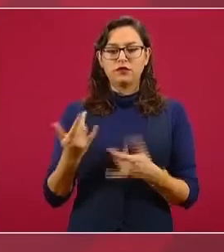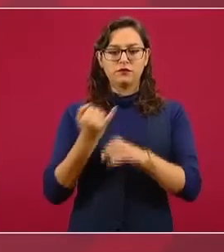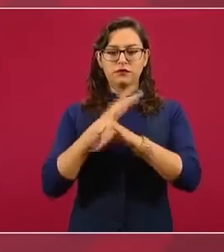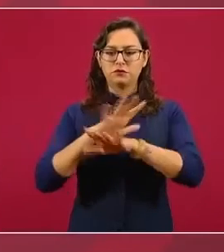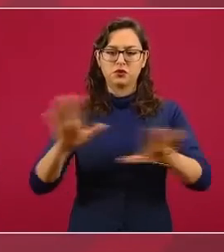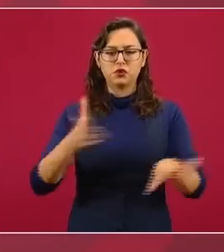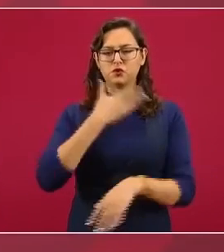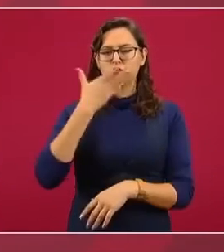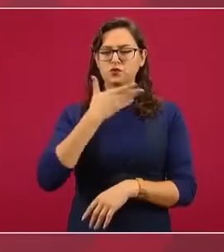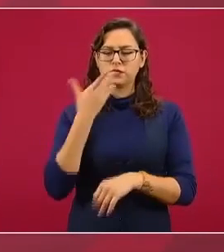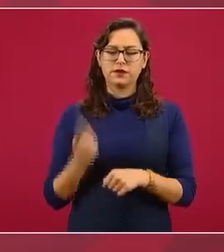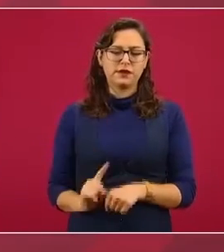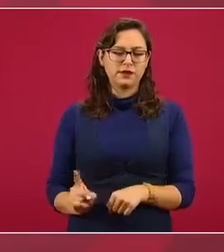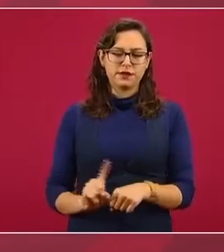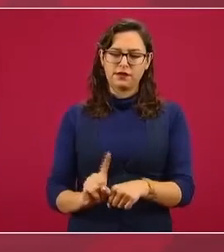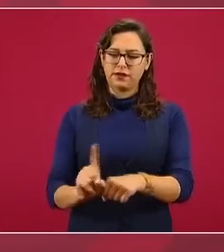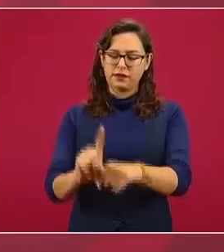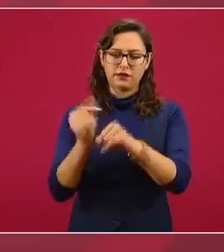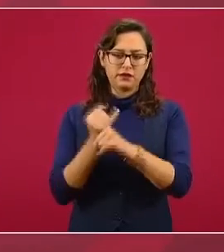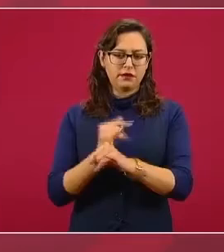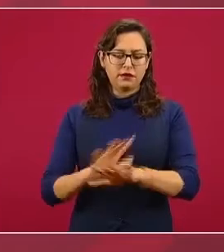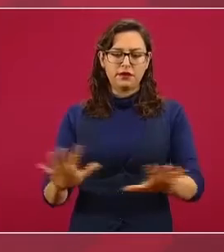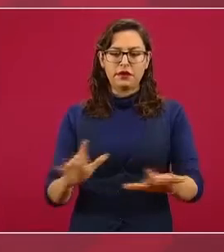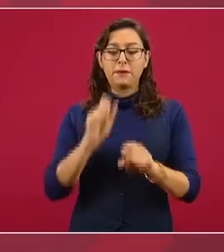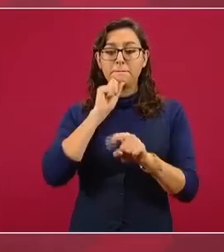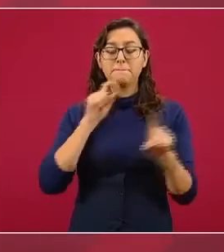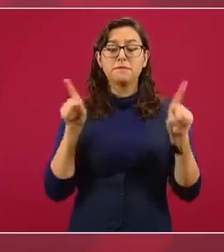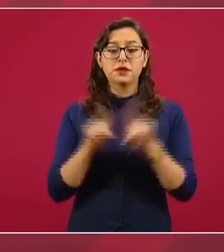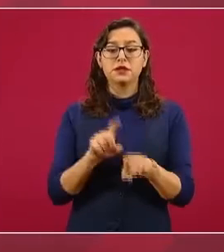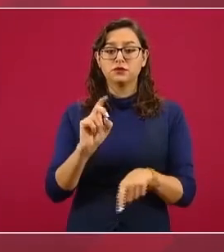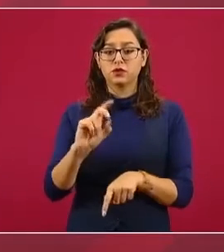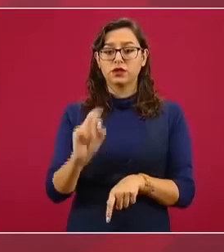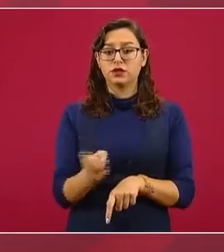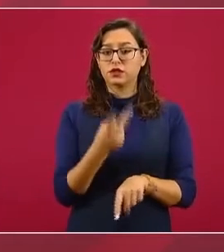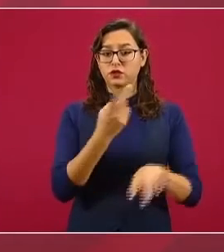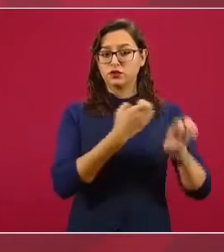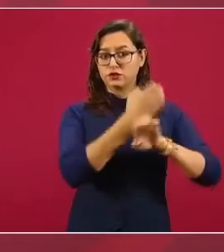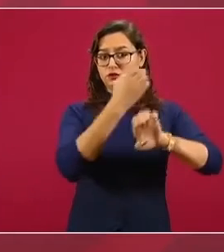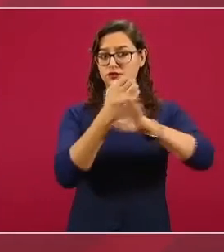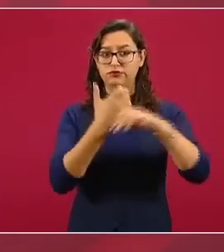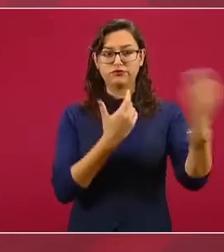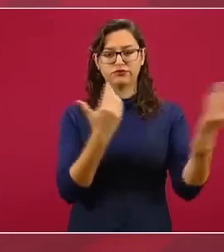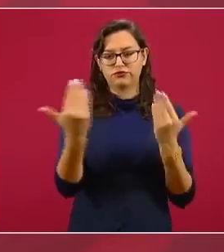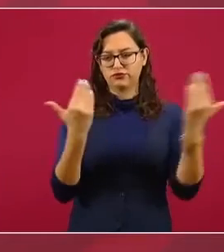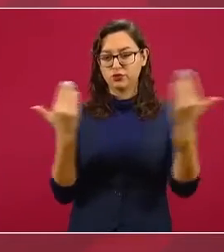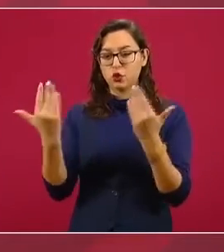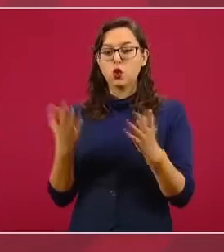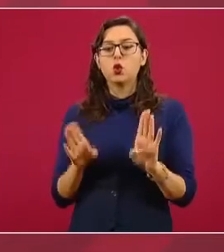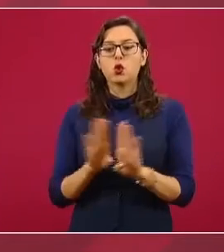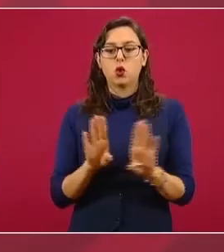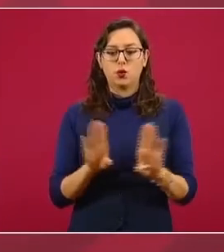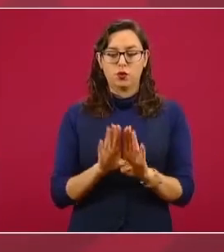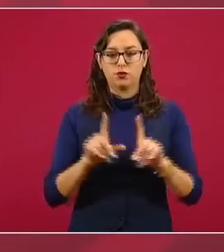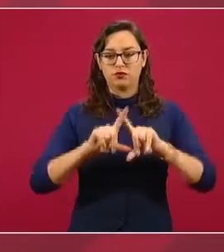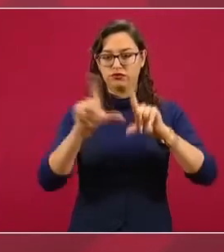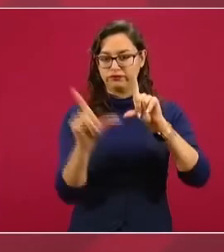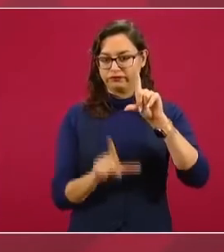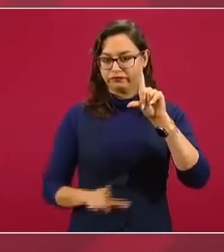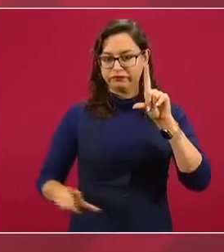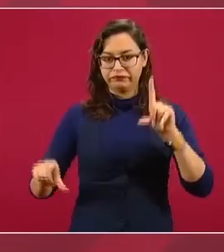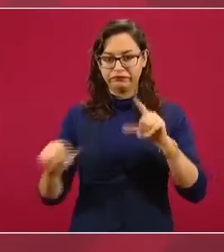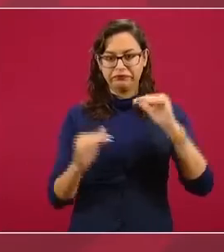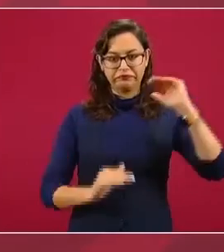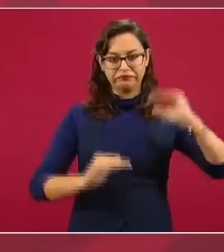tardes y el detalle de las 32 entidades federativas para que apreciemos cómo se está distribuyendo en el territorio